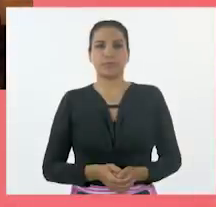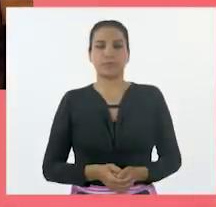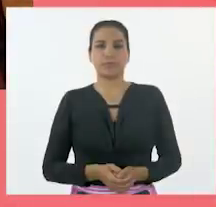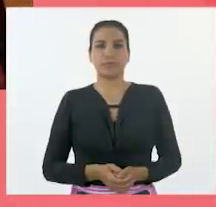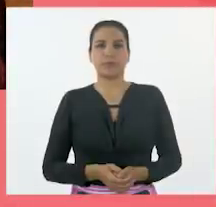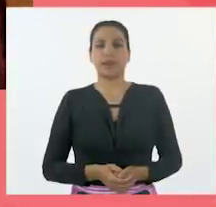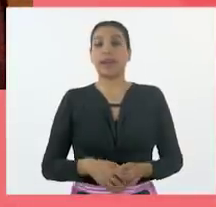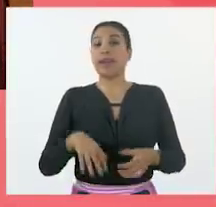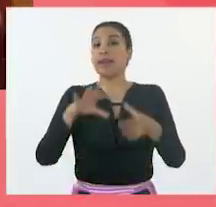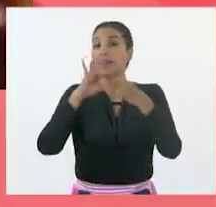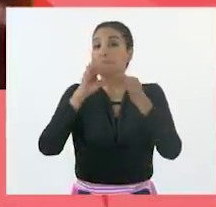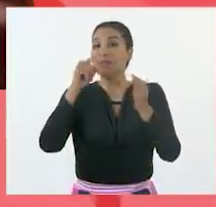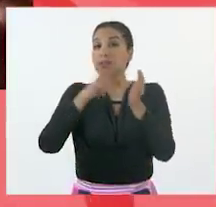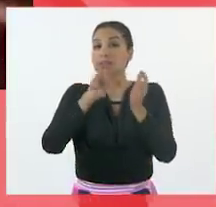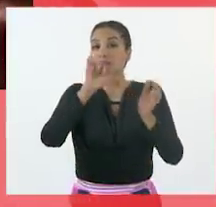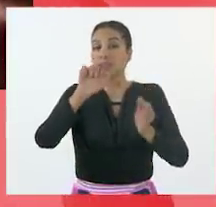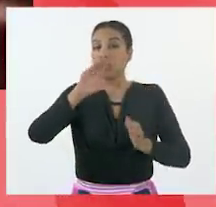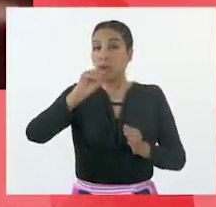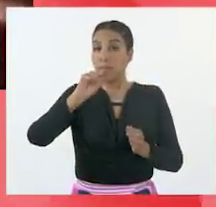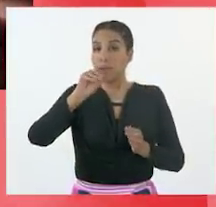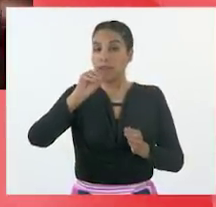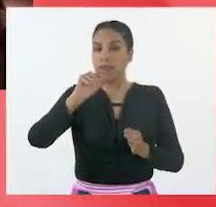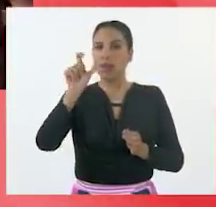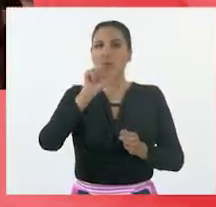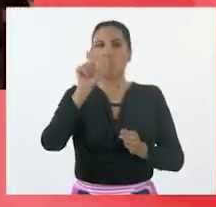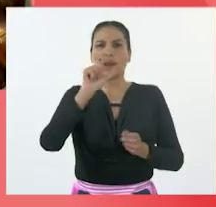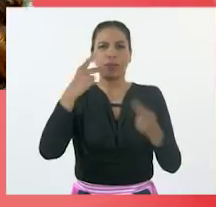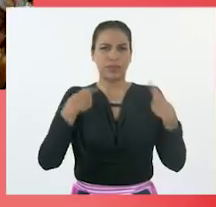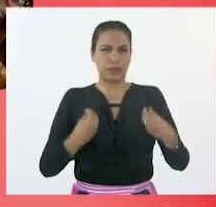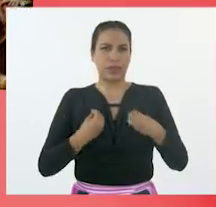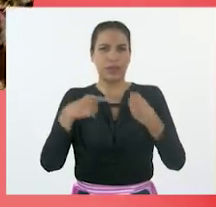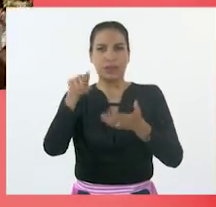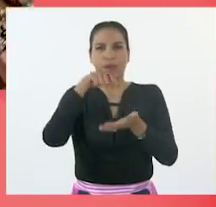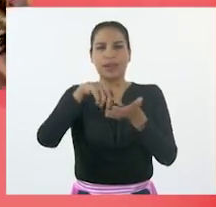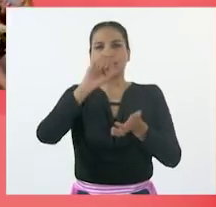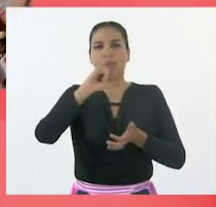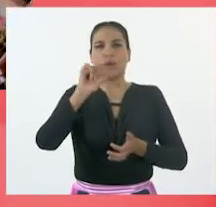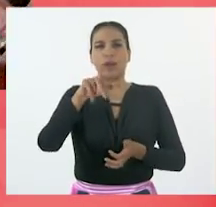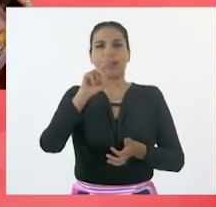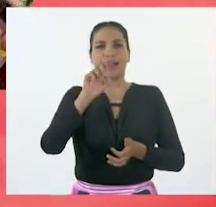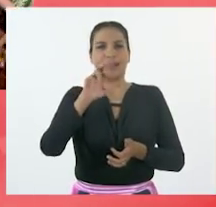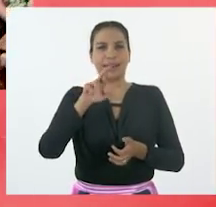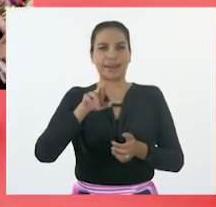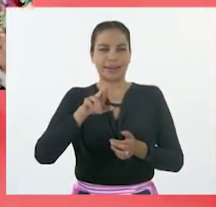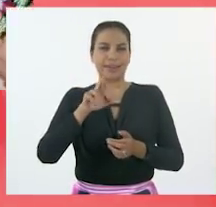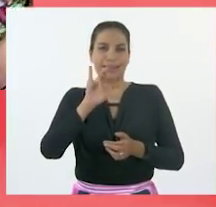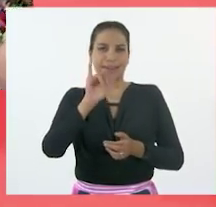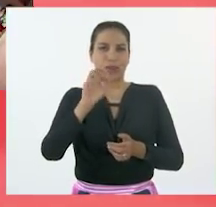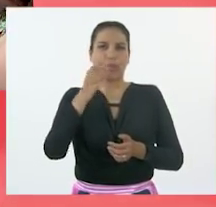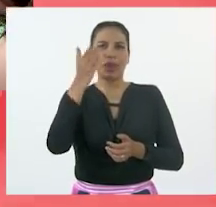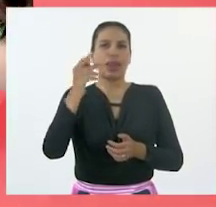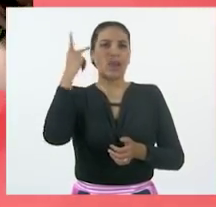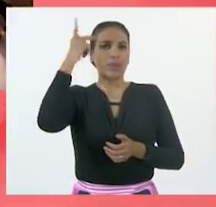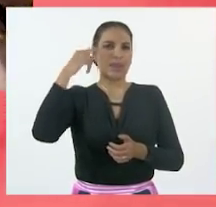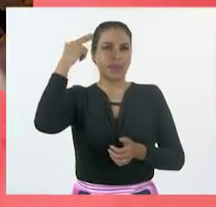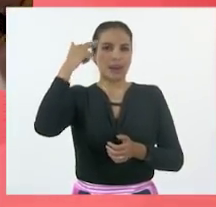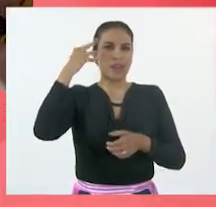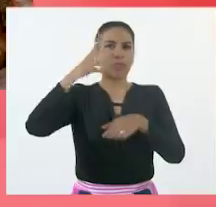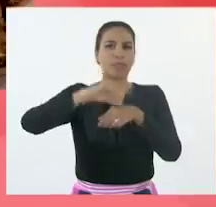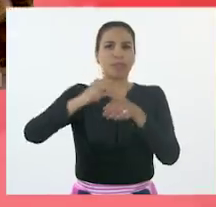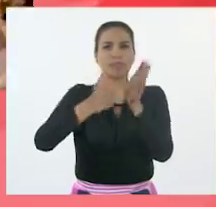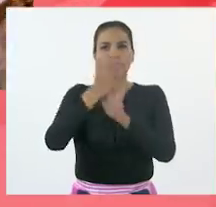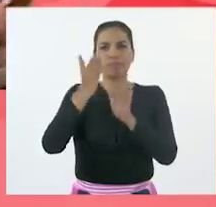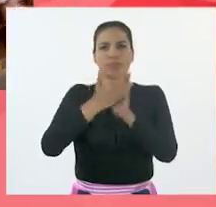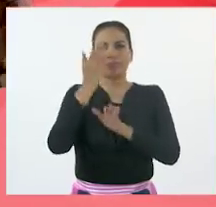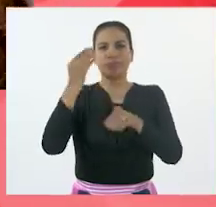Se cuenta que fue en 1690 cuando los habitantes de San Juan del Río pidieron al virrey el permiso para construir un